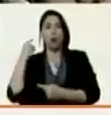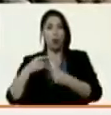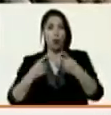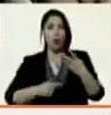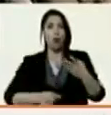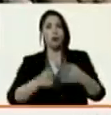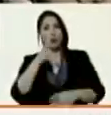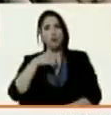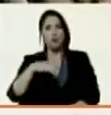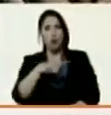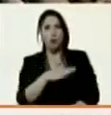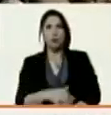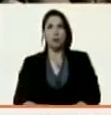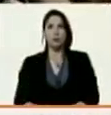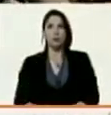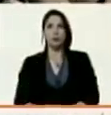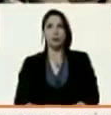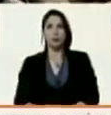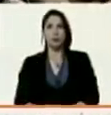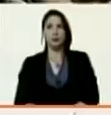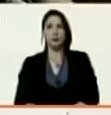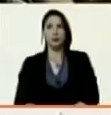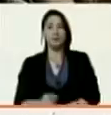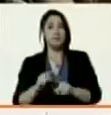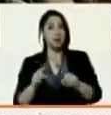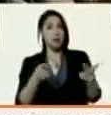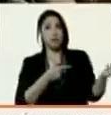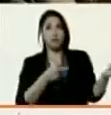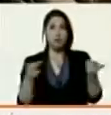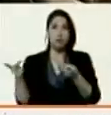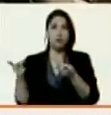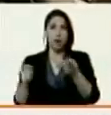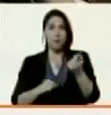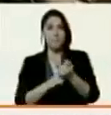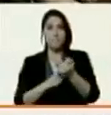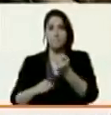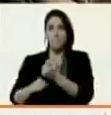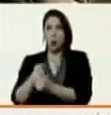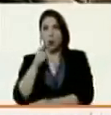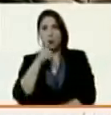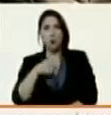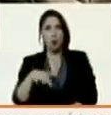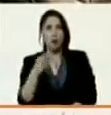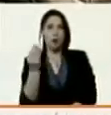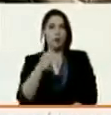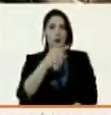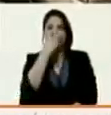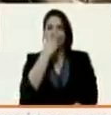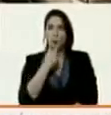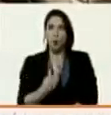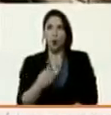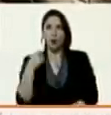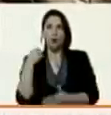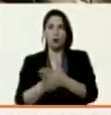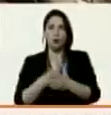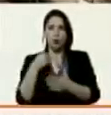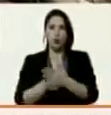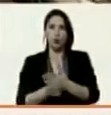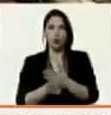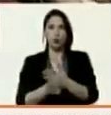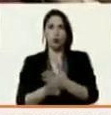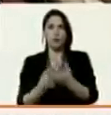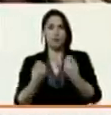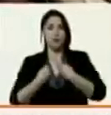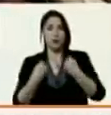ocurrió elaboró eso el jefe pero bienvenido el apoyo de los pueblos de los pueblos más pobres de los pueblos que luchan por sobrevivir ante los